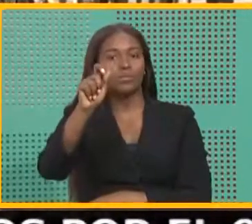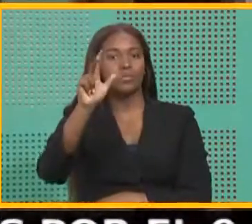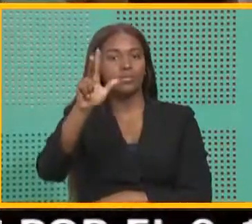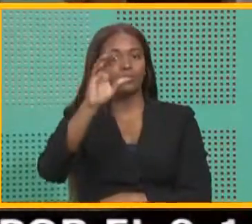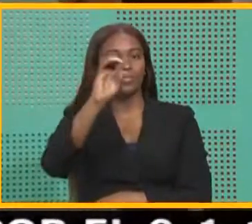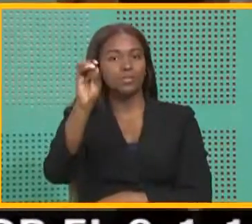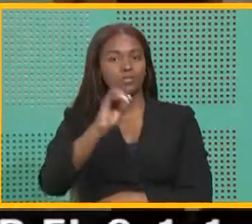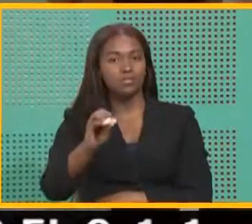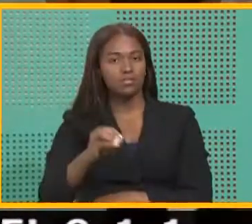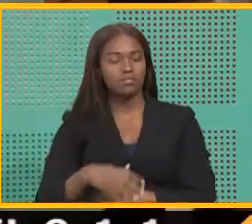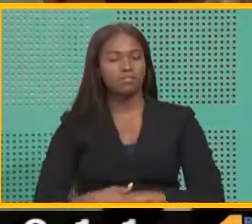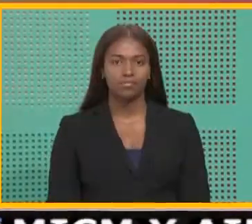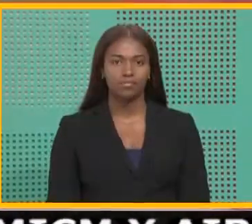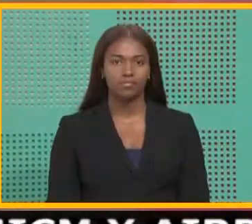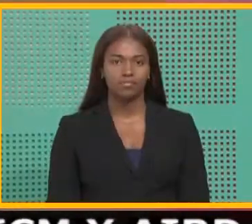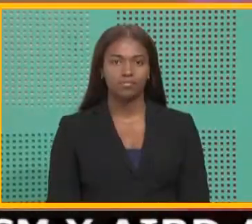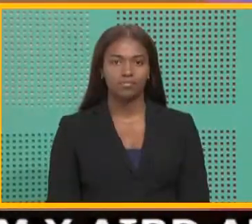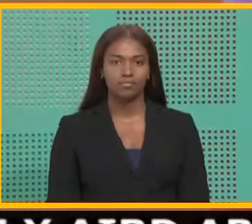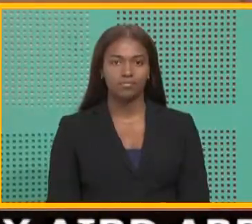84.3%.